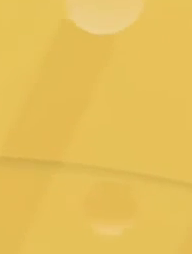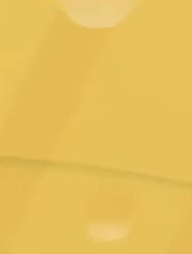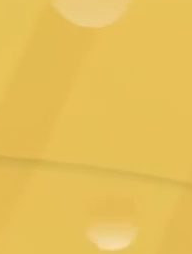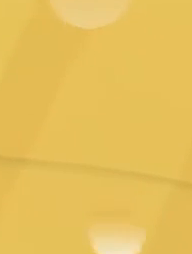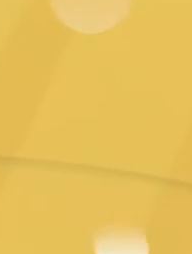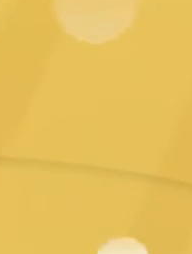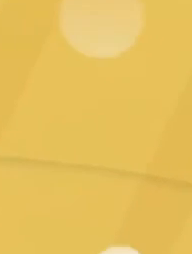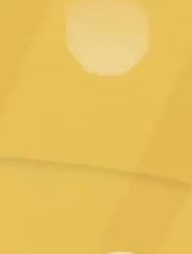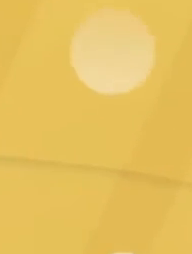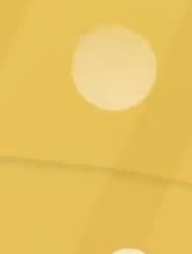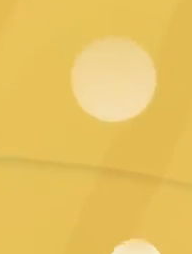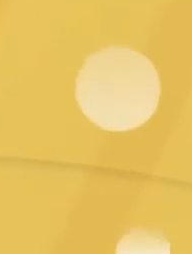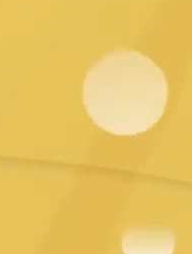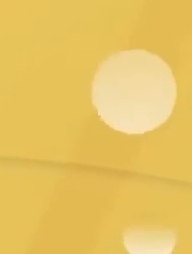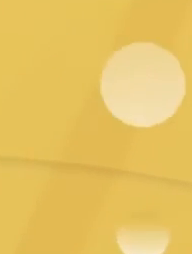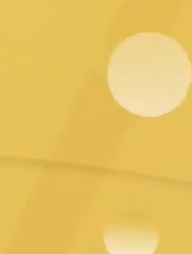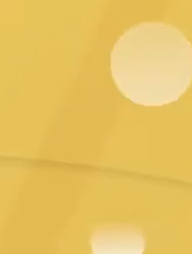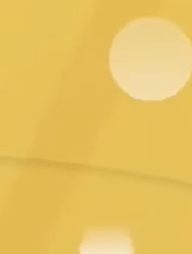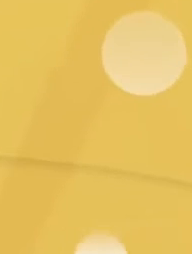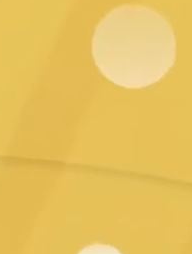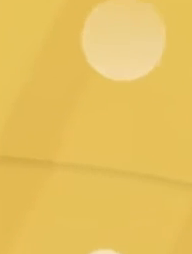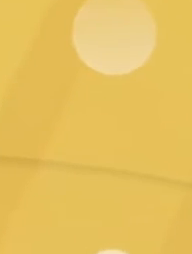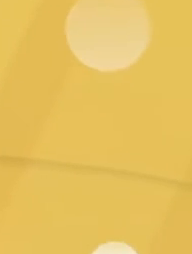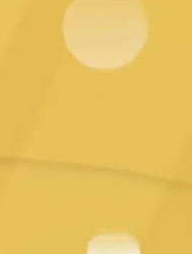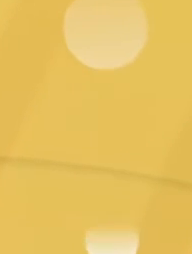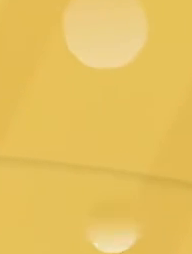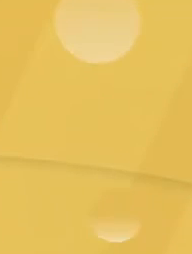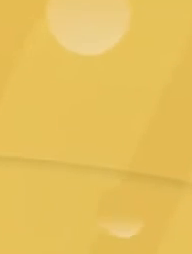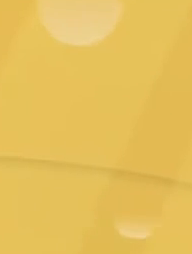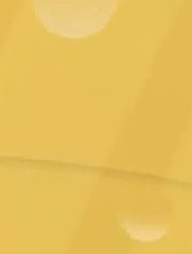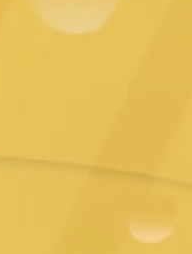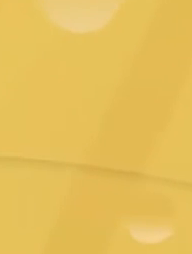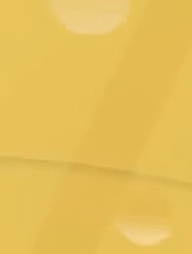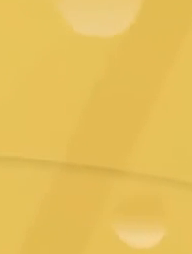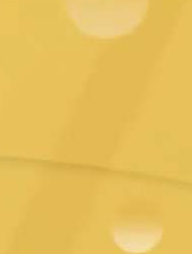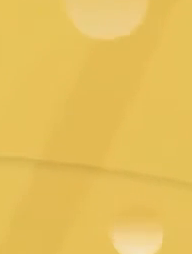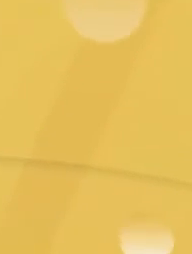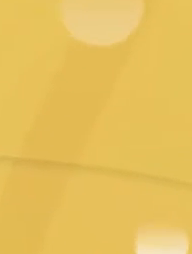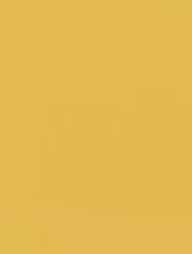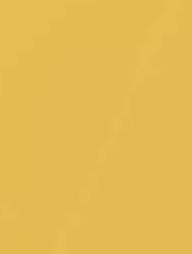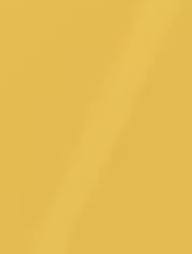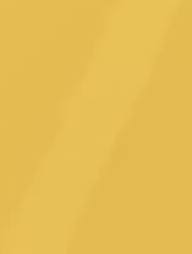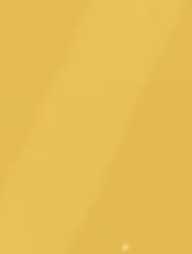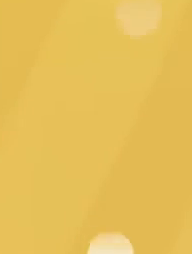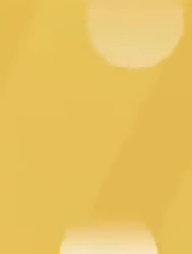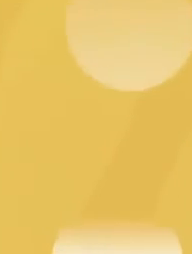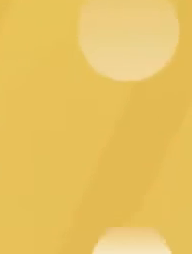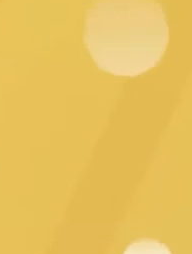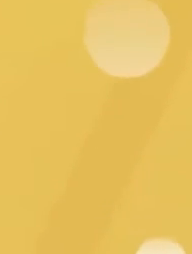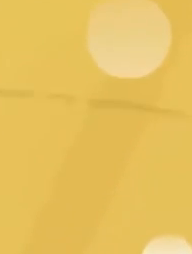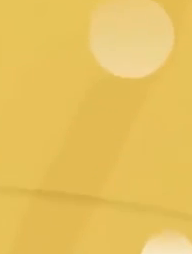inculpado a una persona de un delito que no cometió o en el que se haya violado sus derechos.